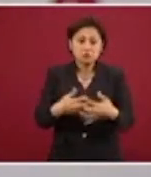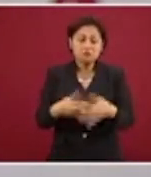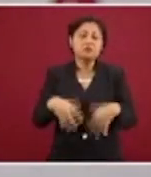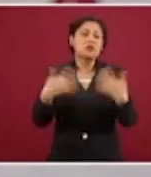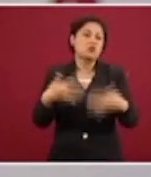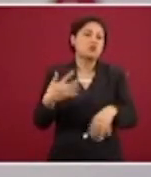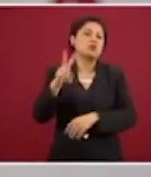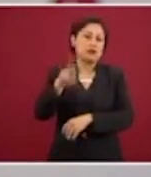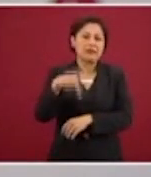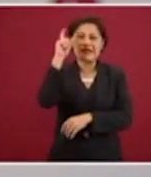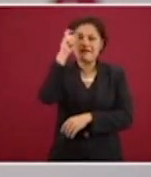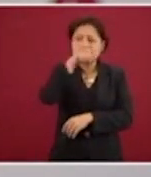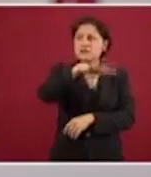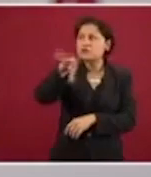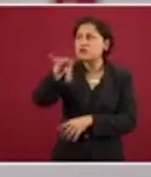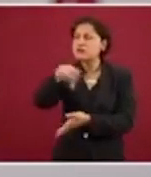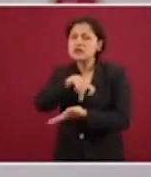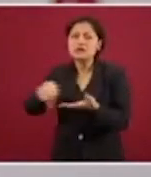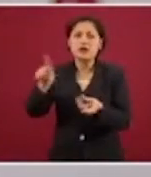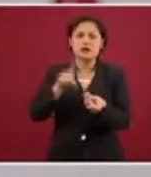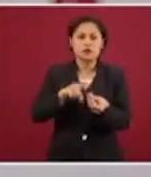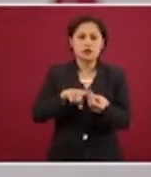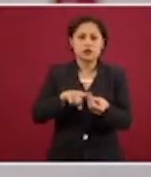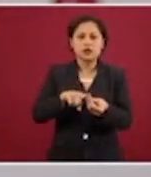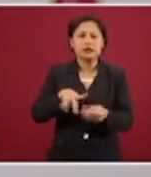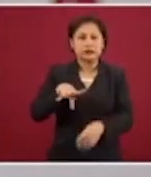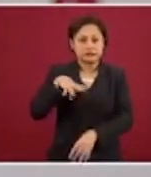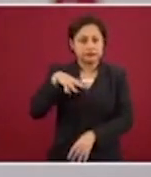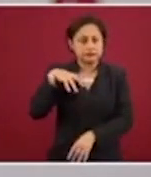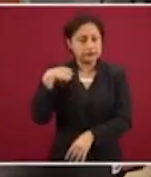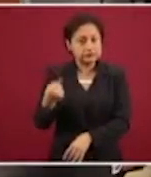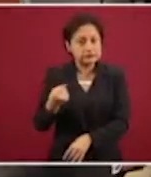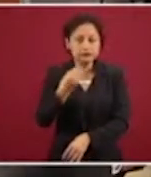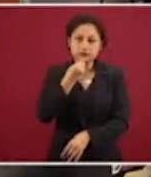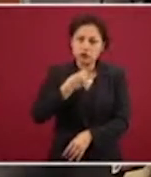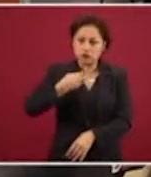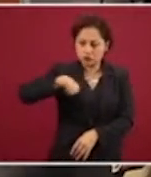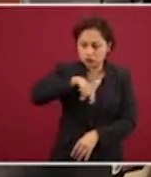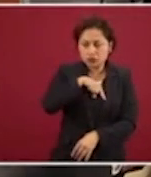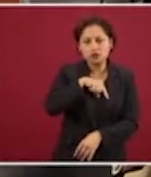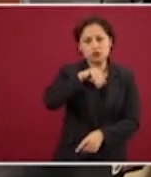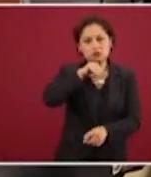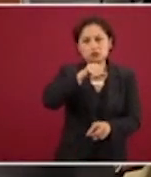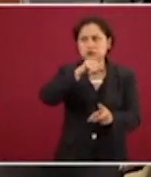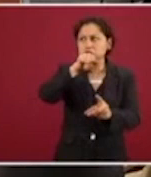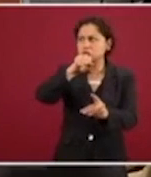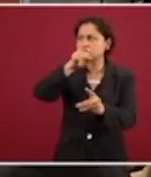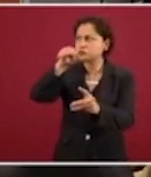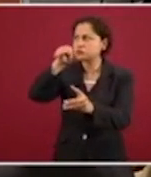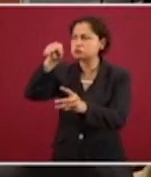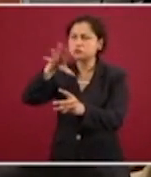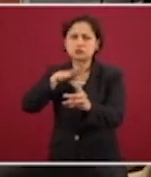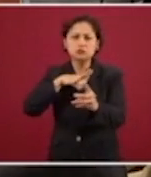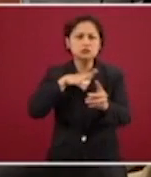que a uno le guste y no quiere decir que uno se queda de brazos cruzados. Entonces, todas estas semanas hemos tenido un intenso